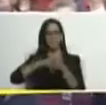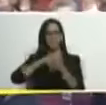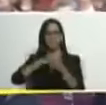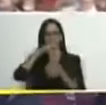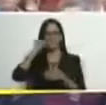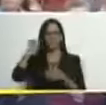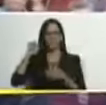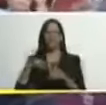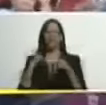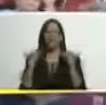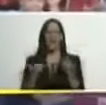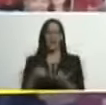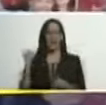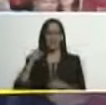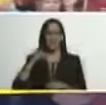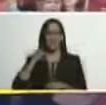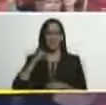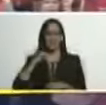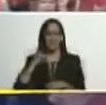Ahora sí, pues,